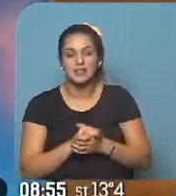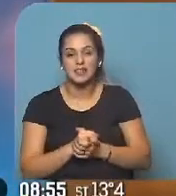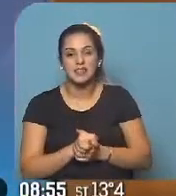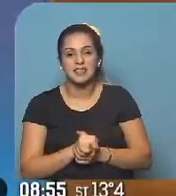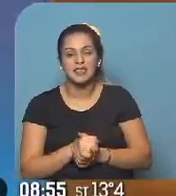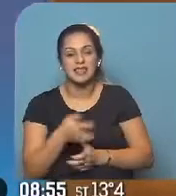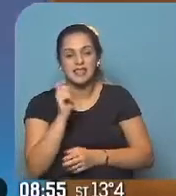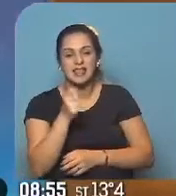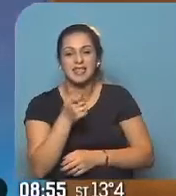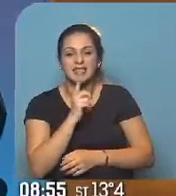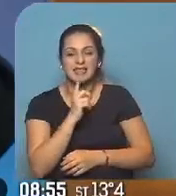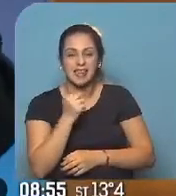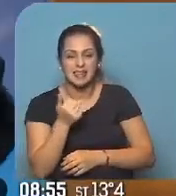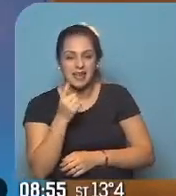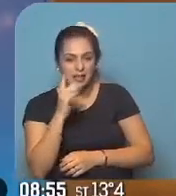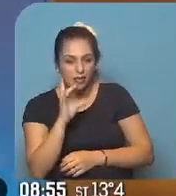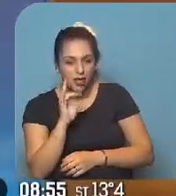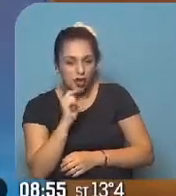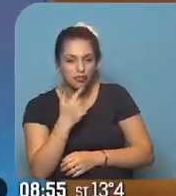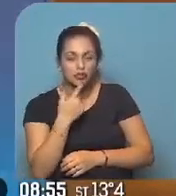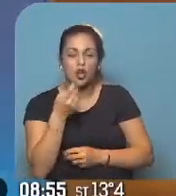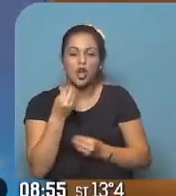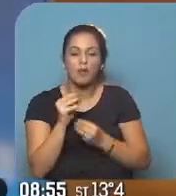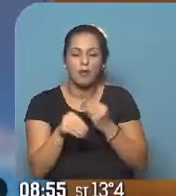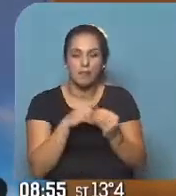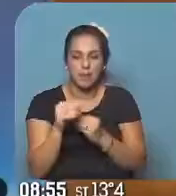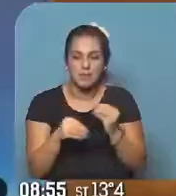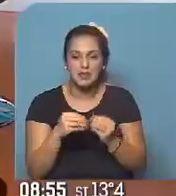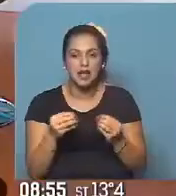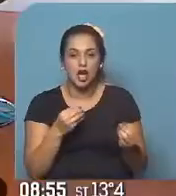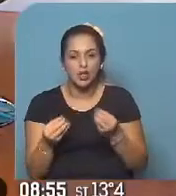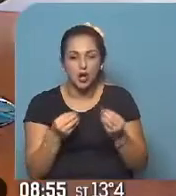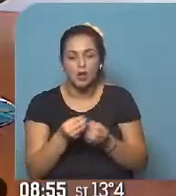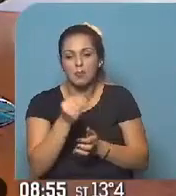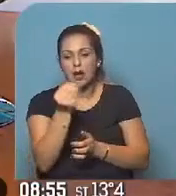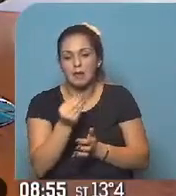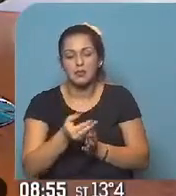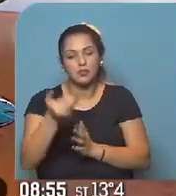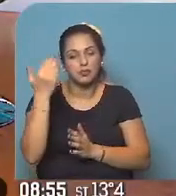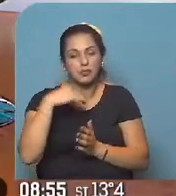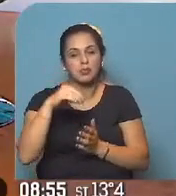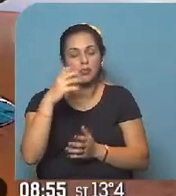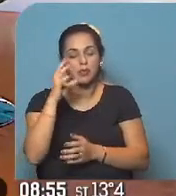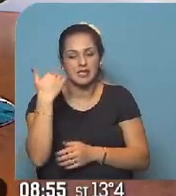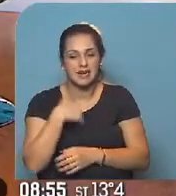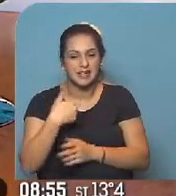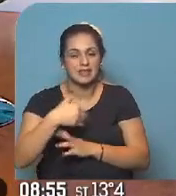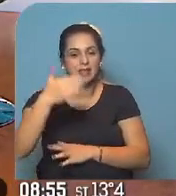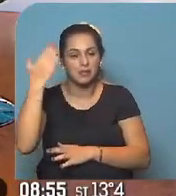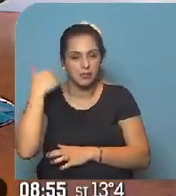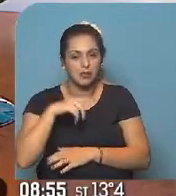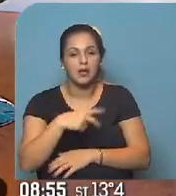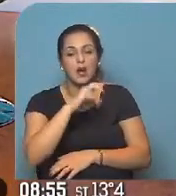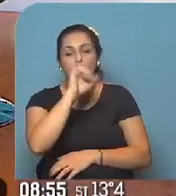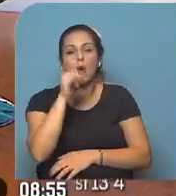¿Quién era el Tata Dios? ¿Cómo era la familia? Y cómo era la pintura de Tandil y en definitiva de la Argentina por esa época.